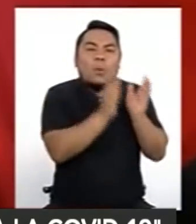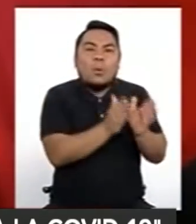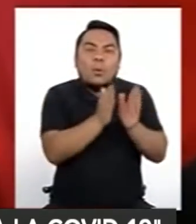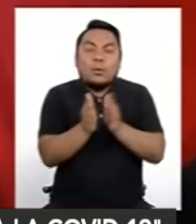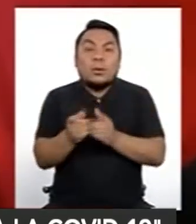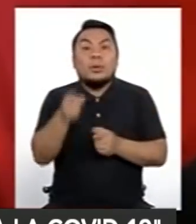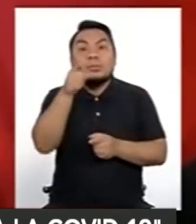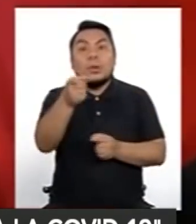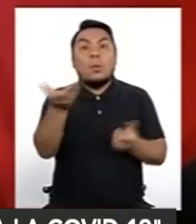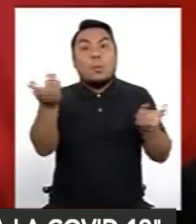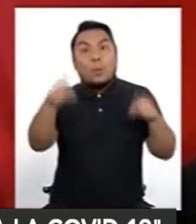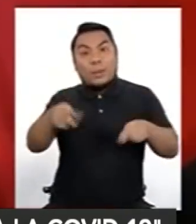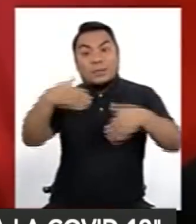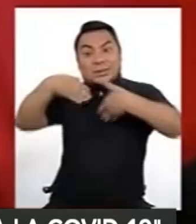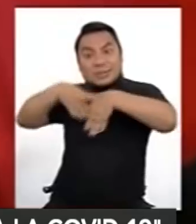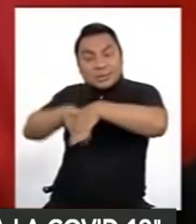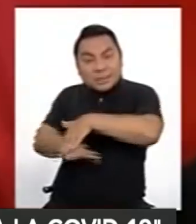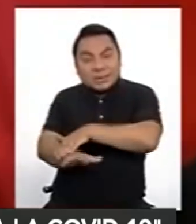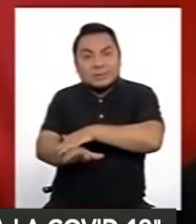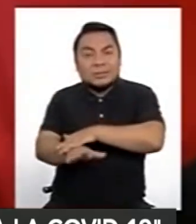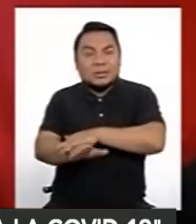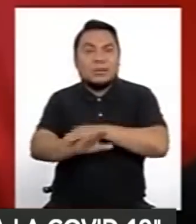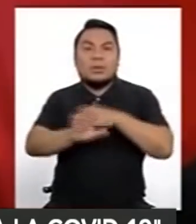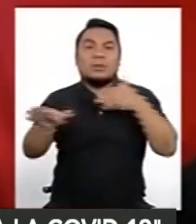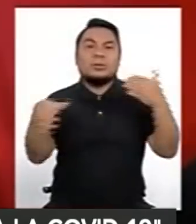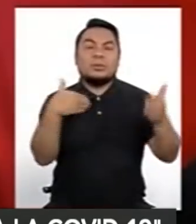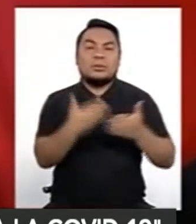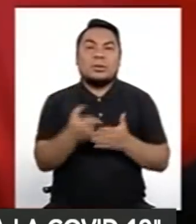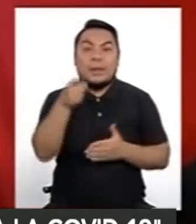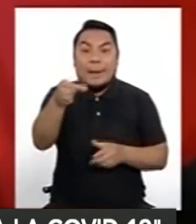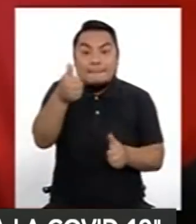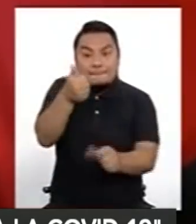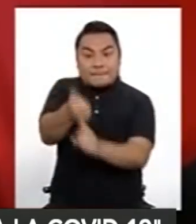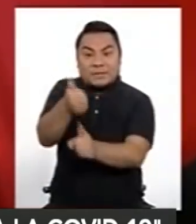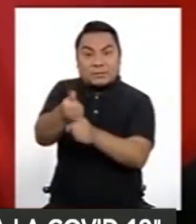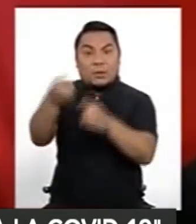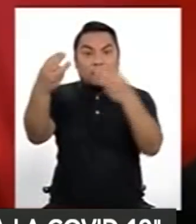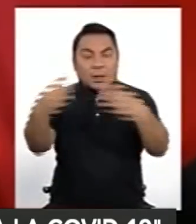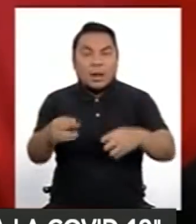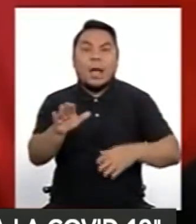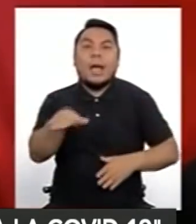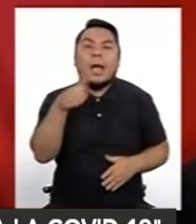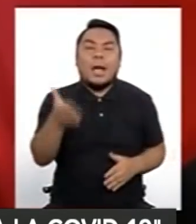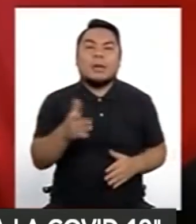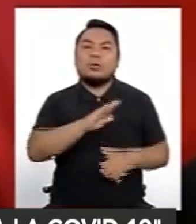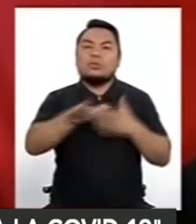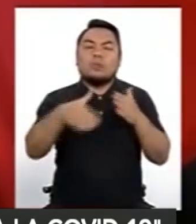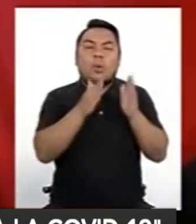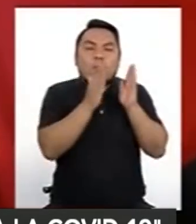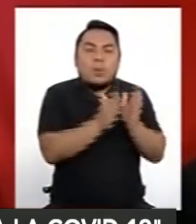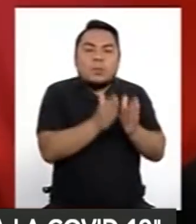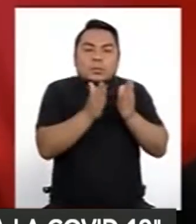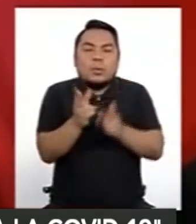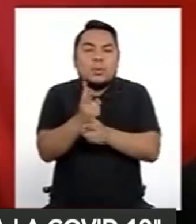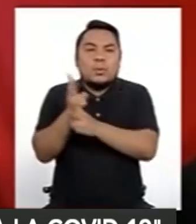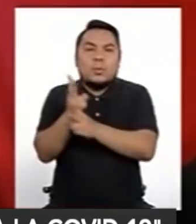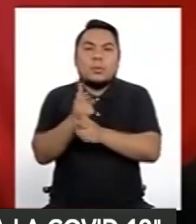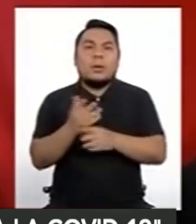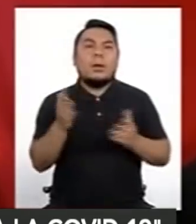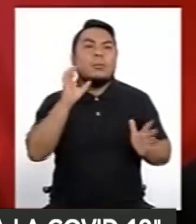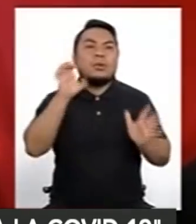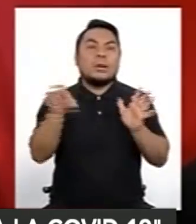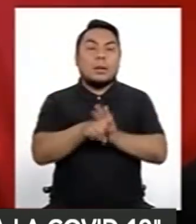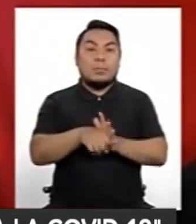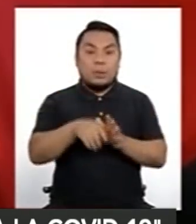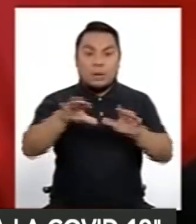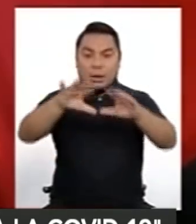si yo ingreso, tengo que tener las posibilidades que el mismo mercado haya donde pueda un depósito de